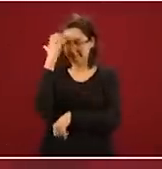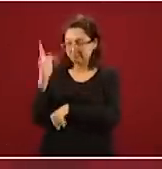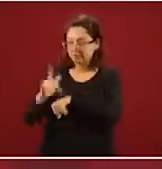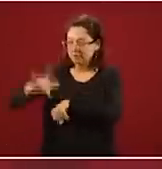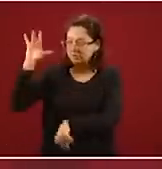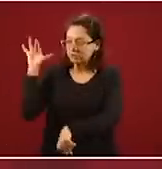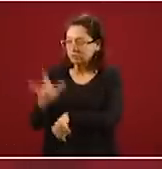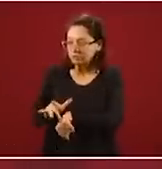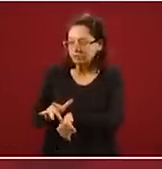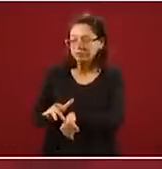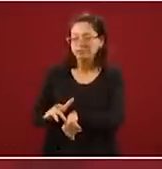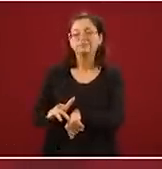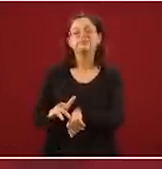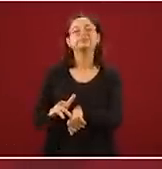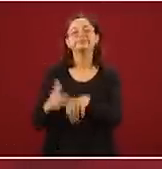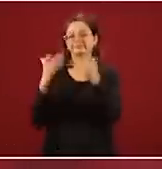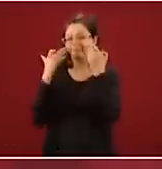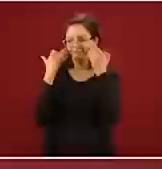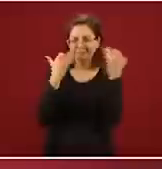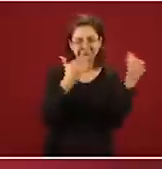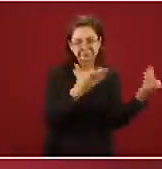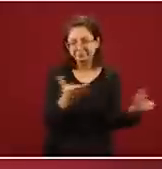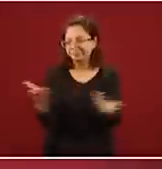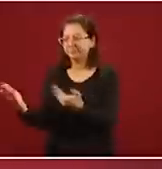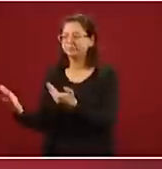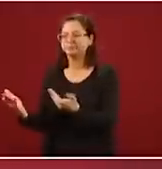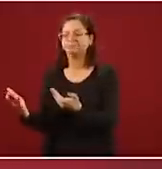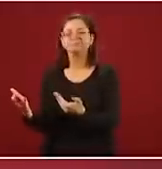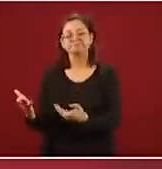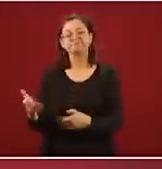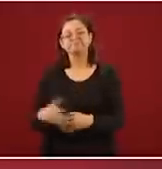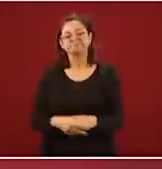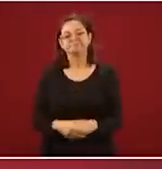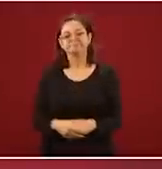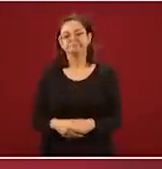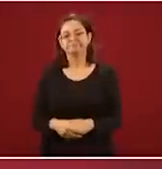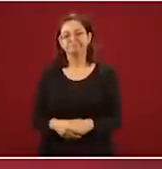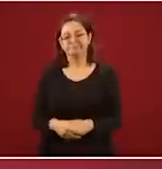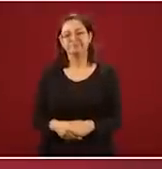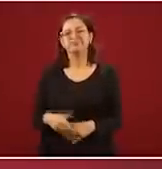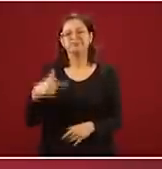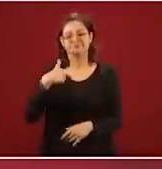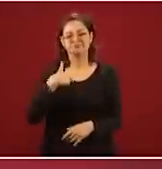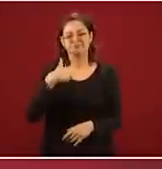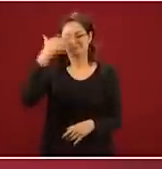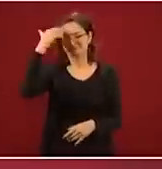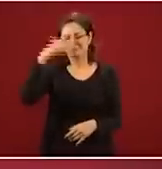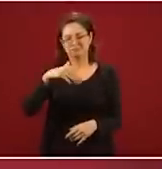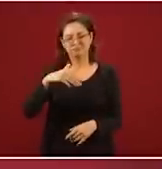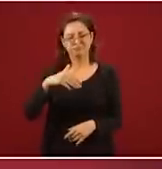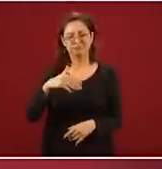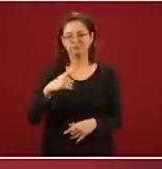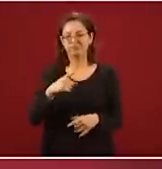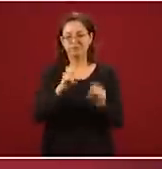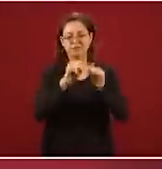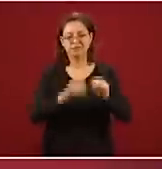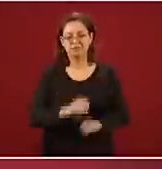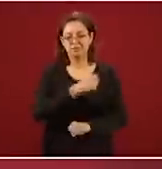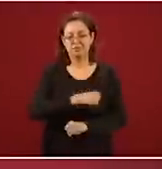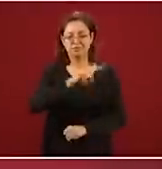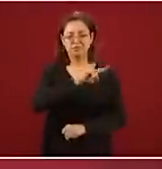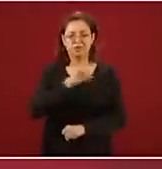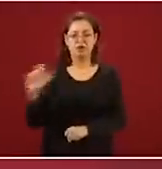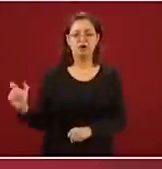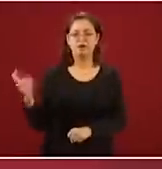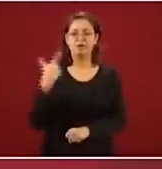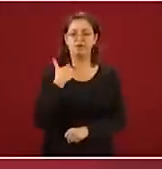estoy absolutamente seguro de que no funcionaba el sistema de salud, que